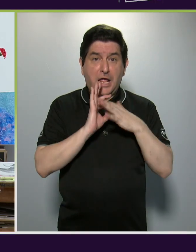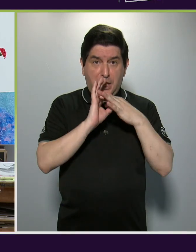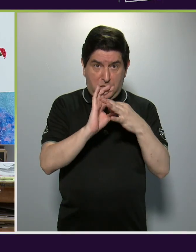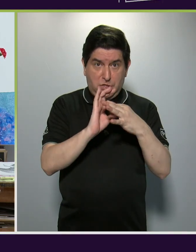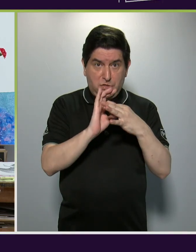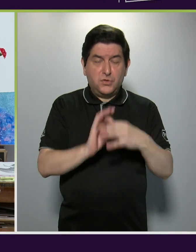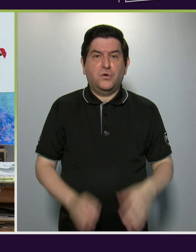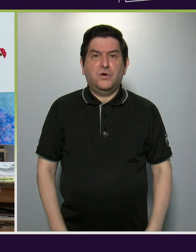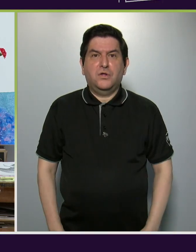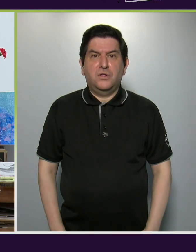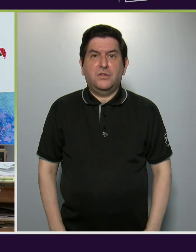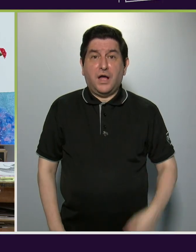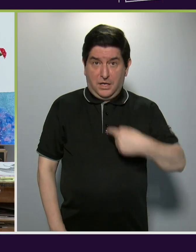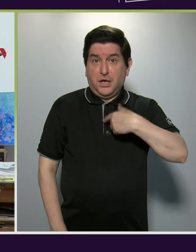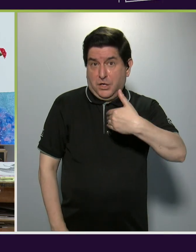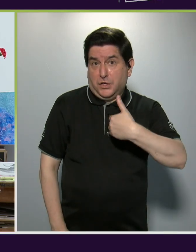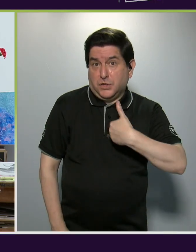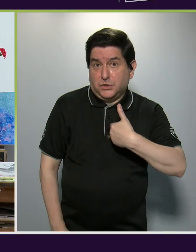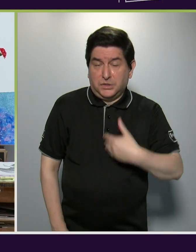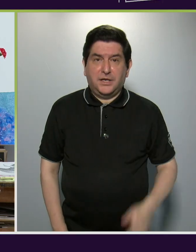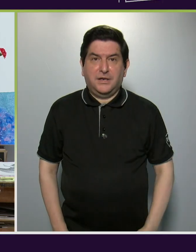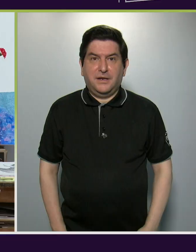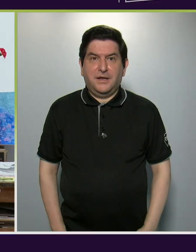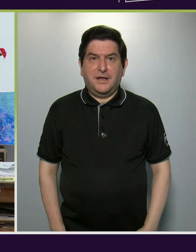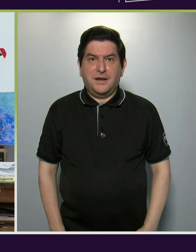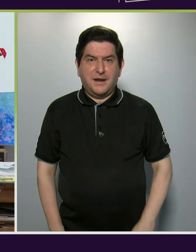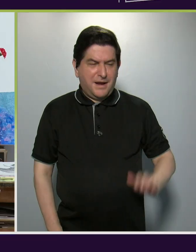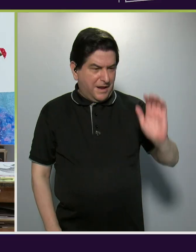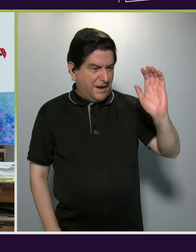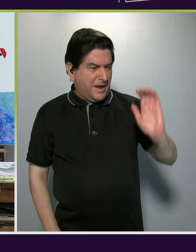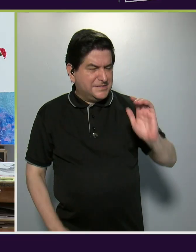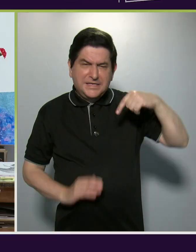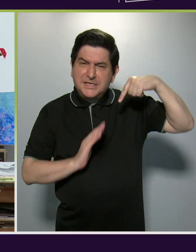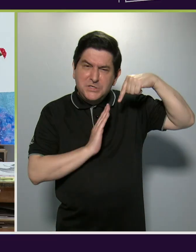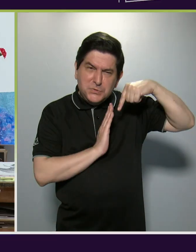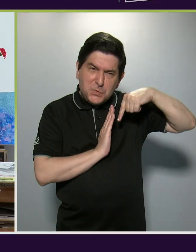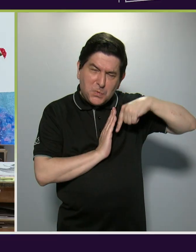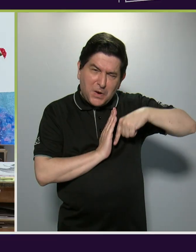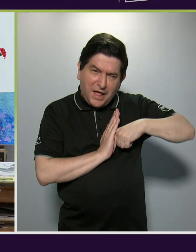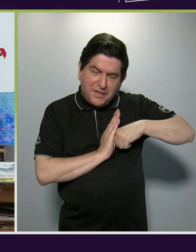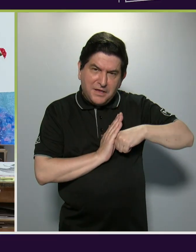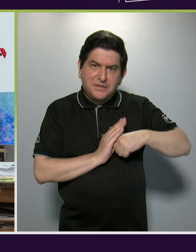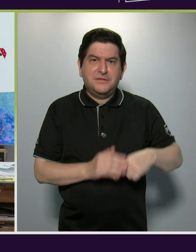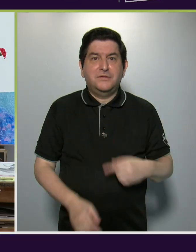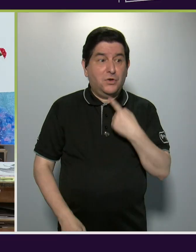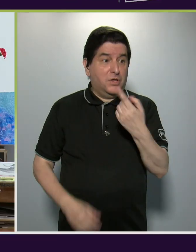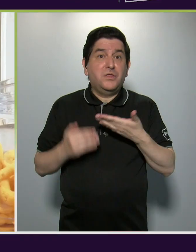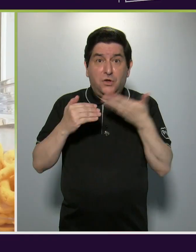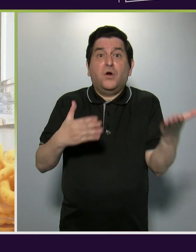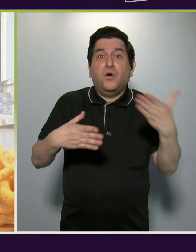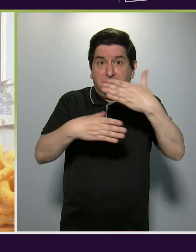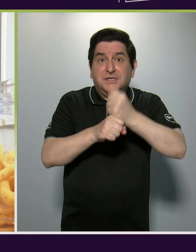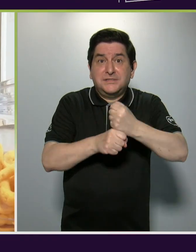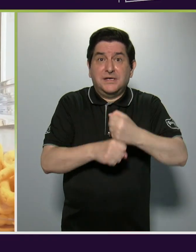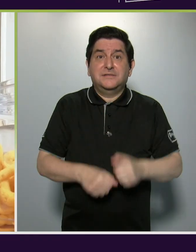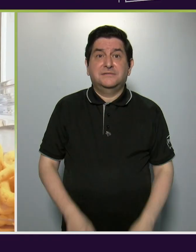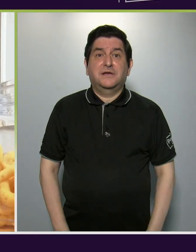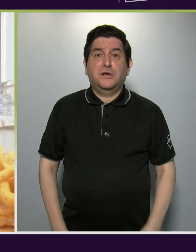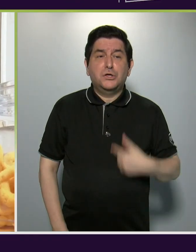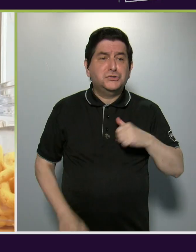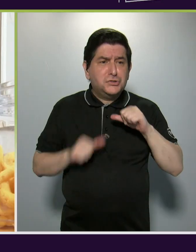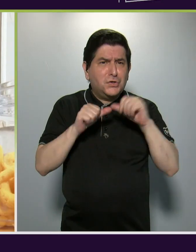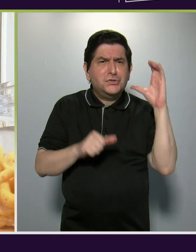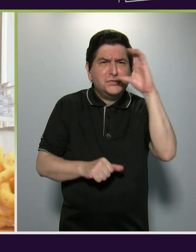de que yo tengo la cuestión de niño tan adentro y le cuento las cosas que me han hecho. Porque yo sigo